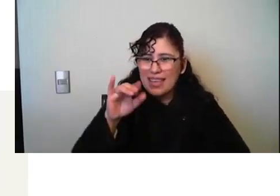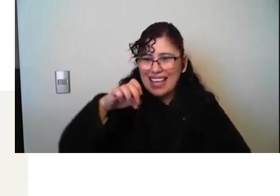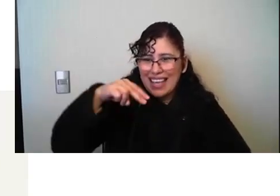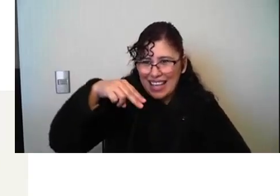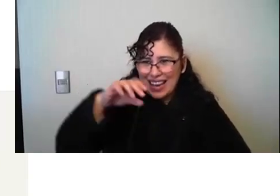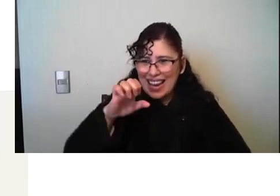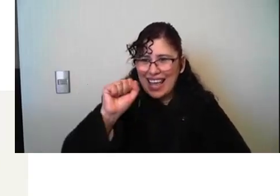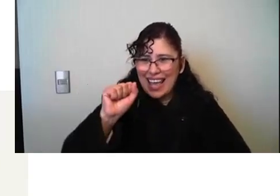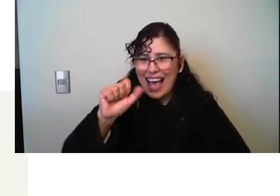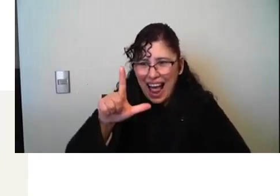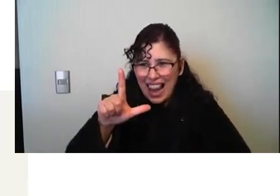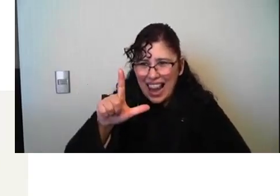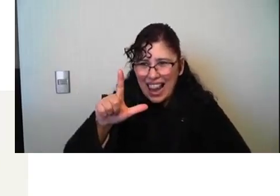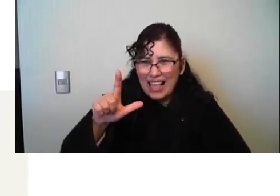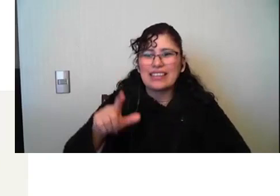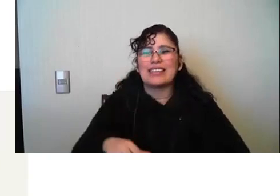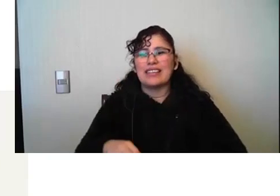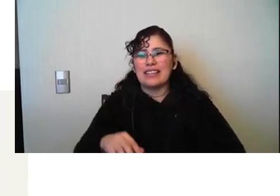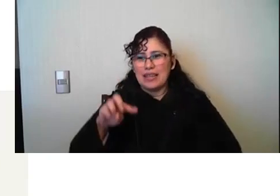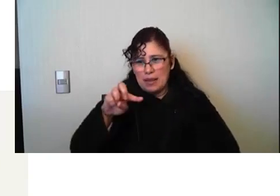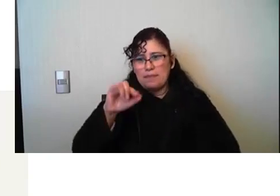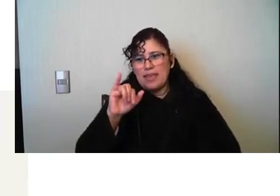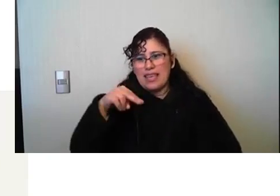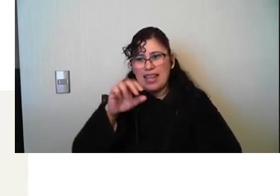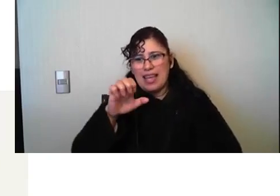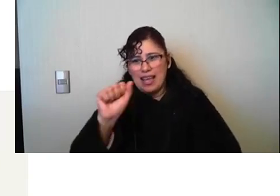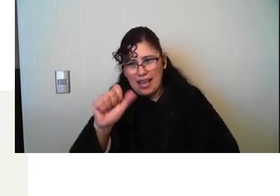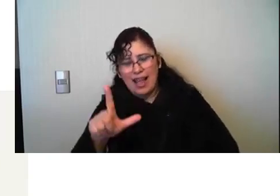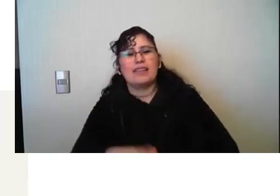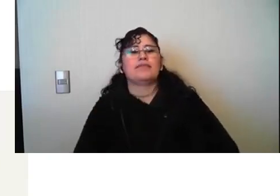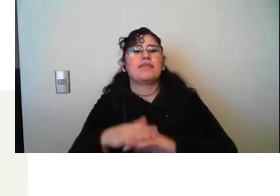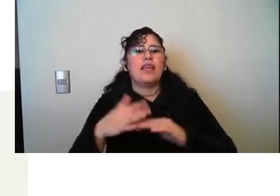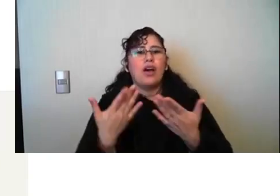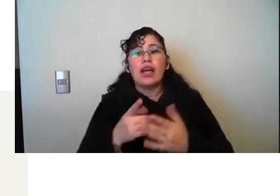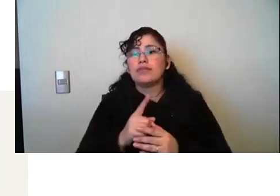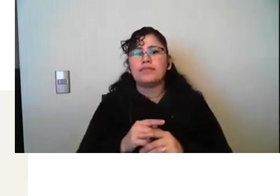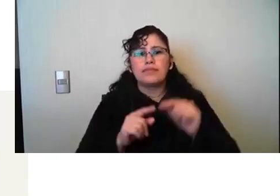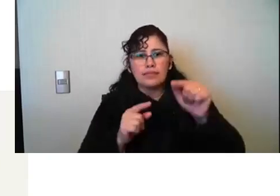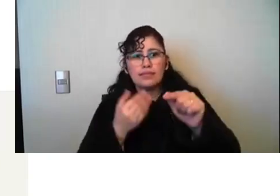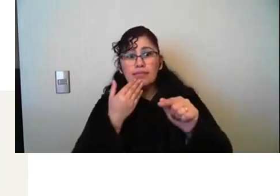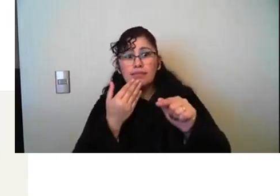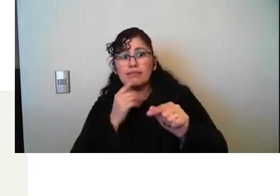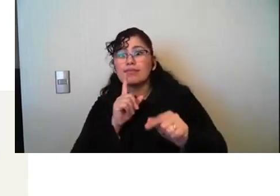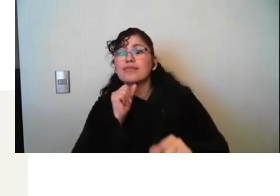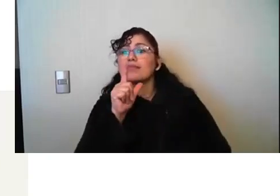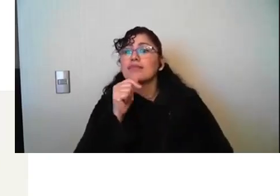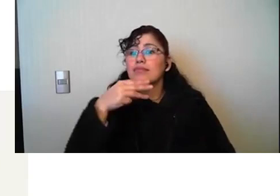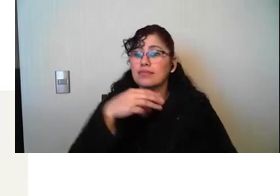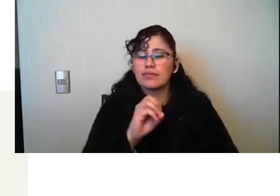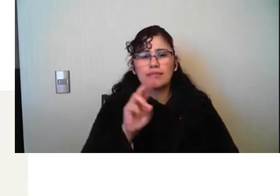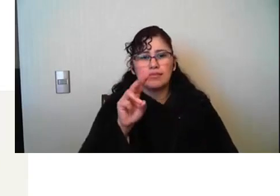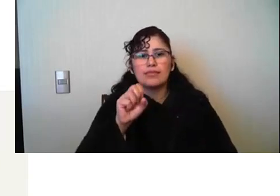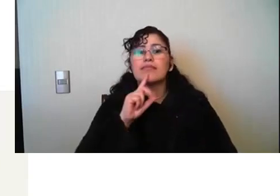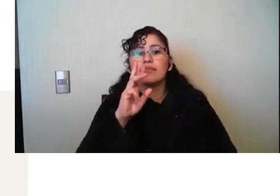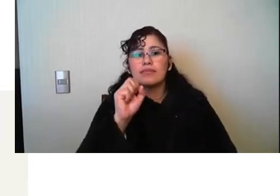epitálamo. Luego, como en el esquema marcan tálamo dorsal, marcan un tálamo ventral, que está aquí, que en una